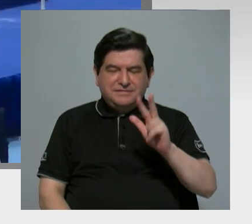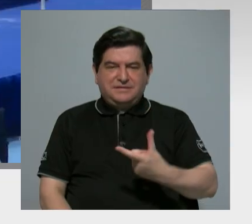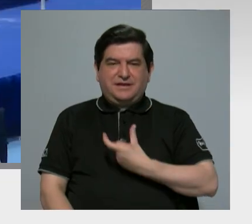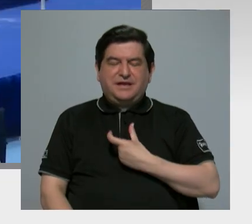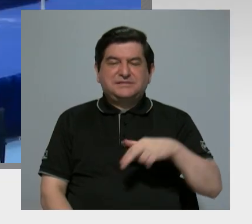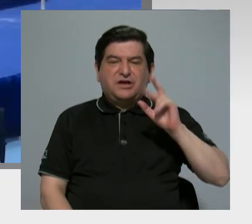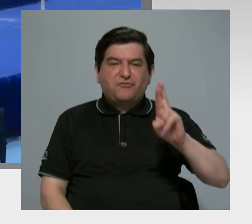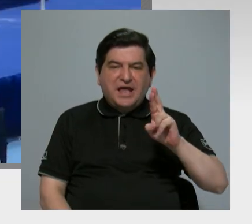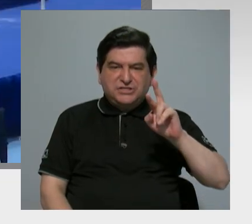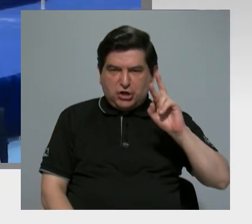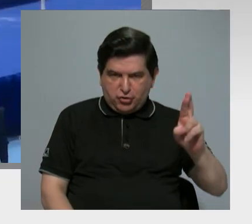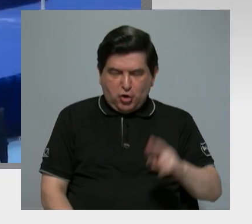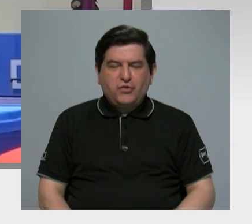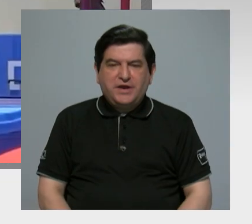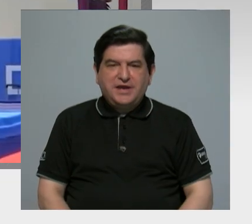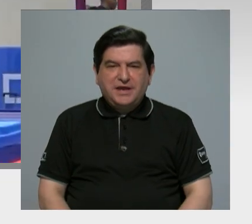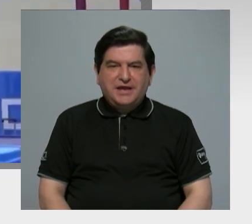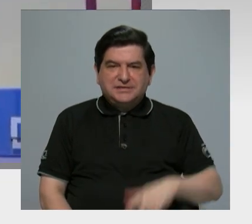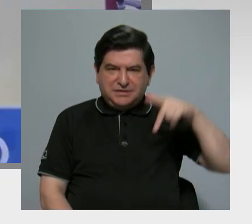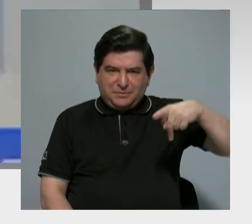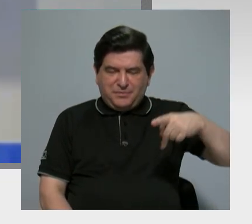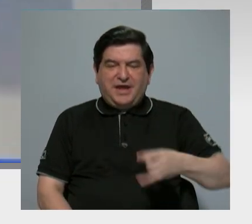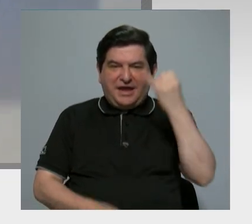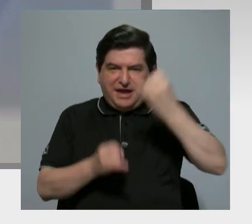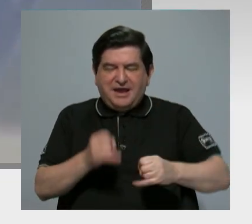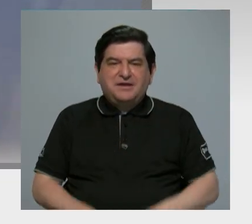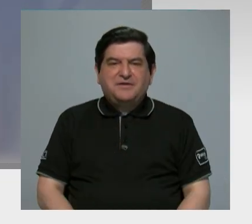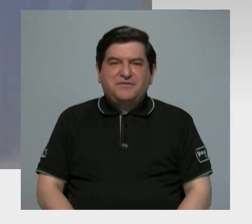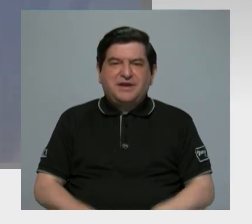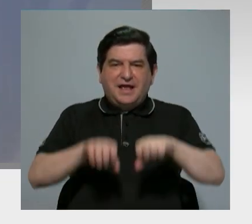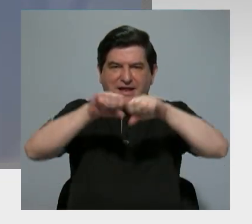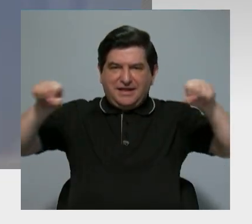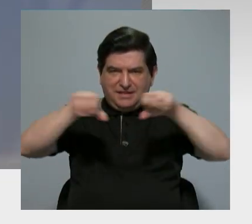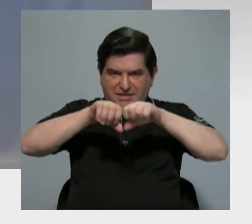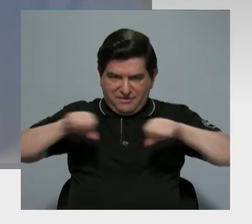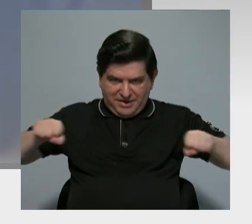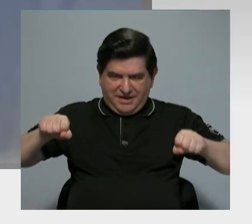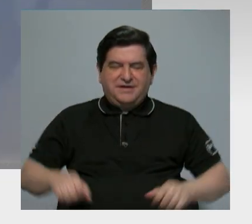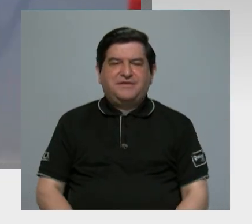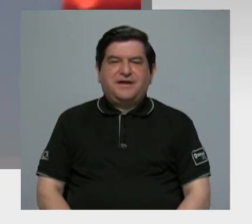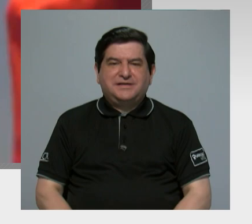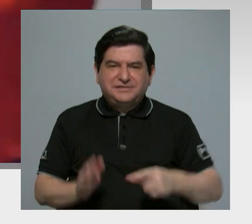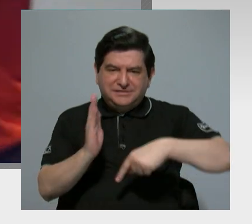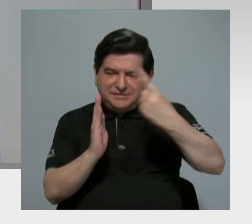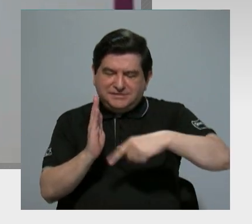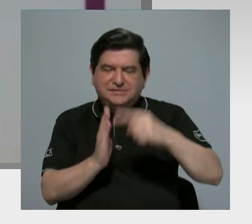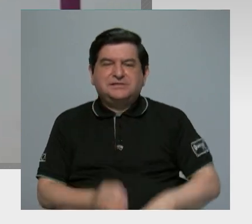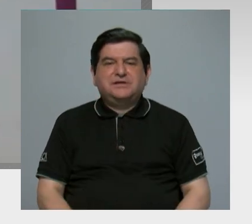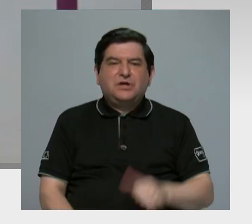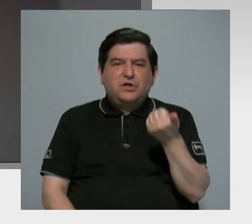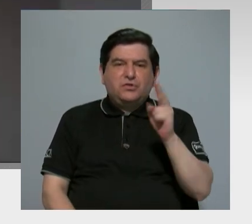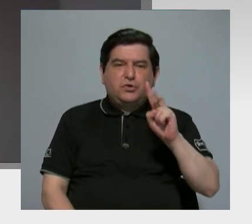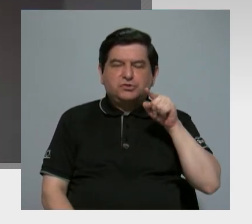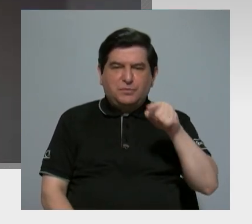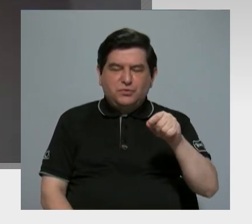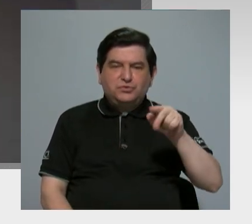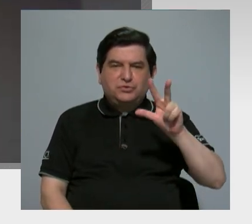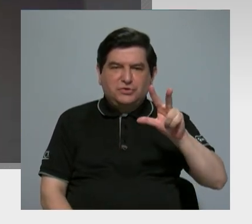campeonato. Rachel Rodríguez obtuvo la plata en la final de barras asimétricas con una calificación de